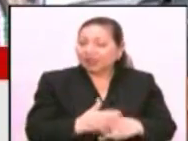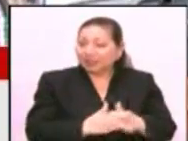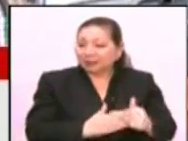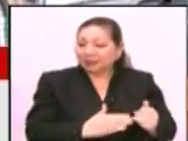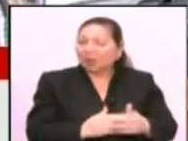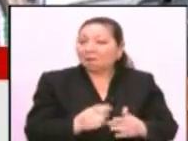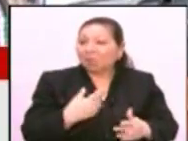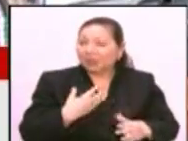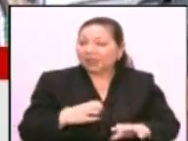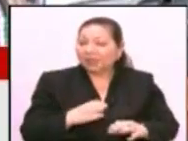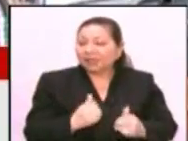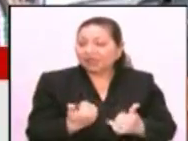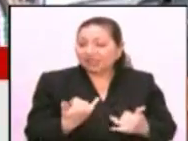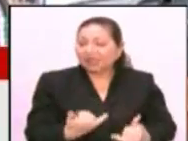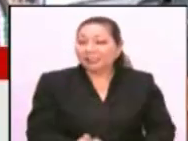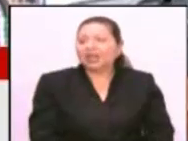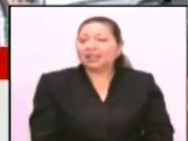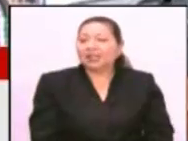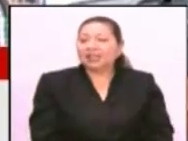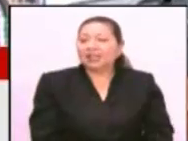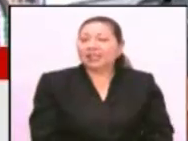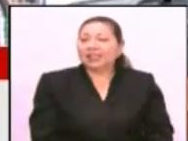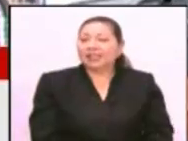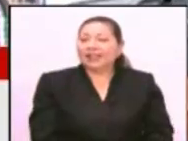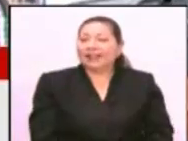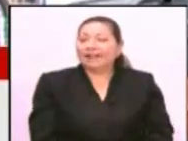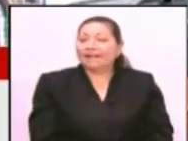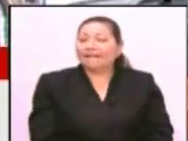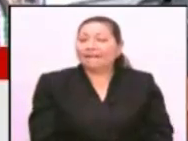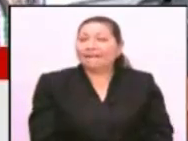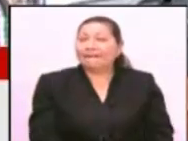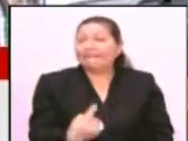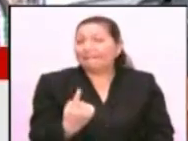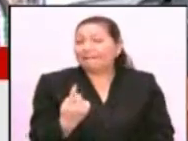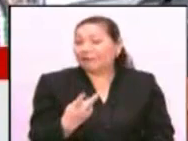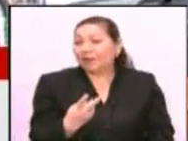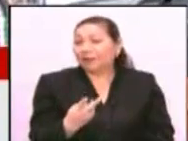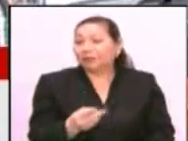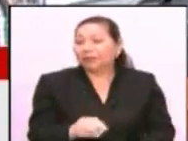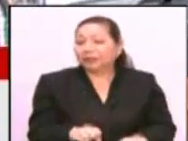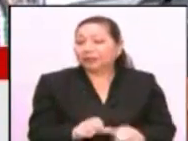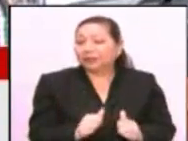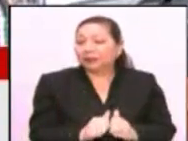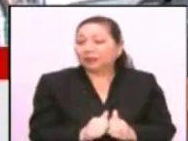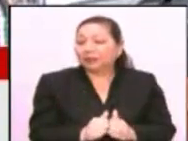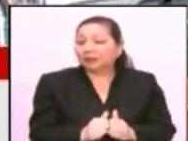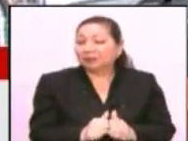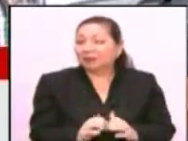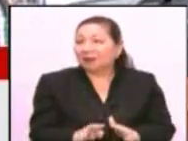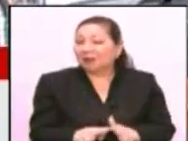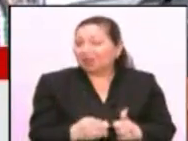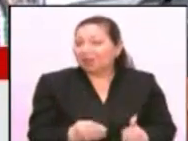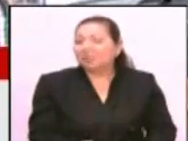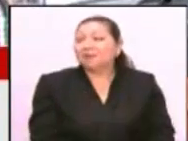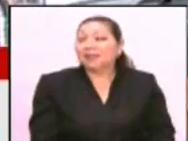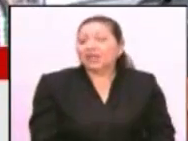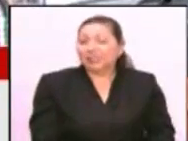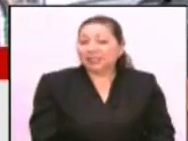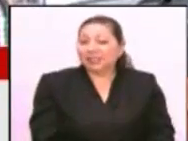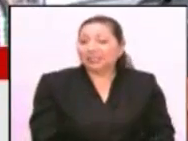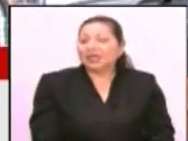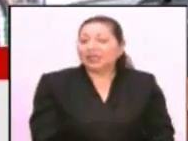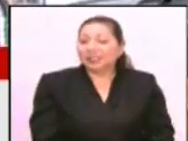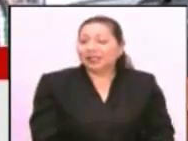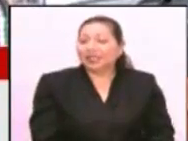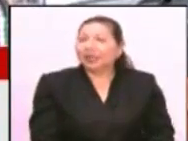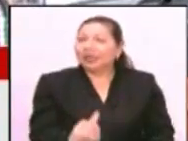reconstrucción pueda hacerlo desde penales, ¿no es cierto? Uno. Y dos, lo estamos haciendo con medio libre, algo muy importante, presidente, y le decía